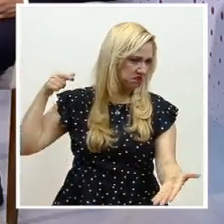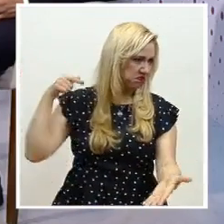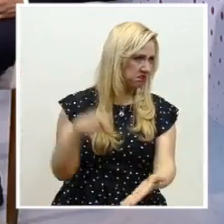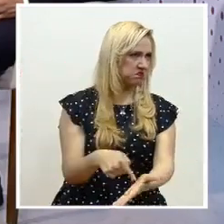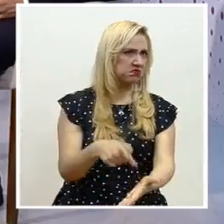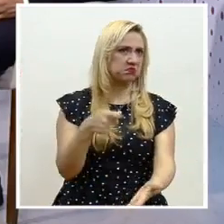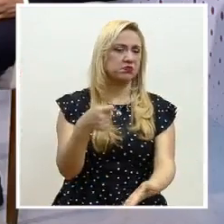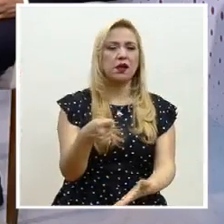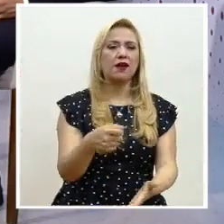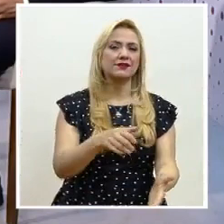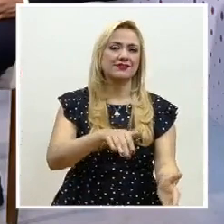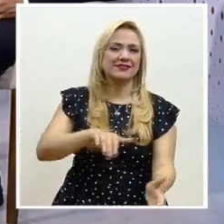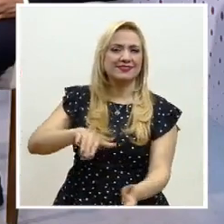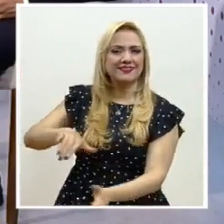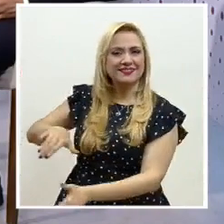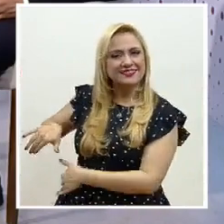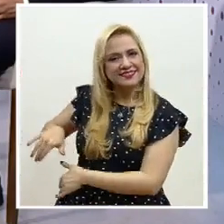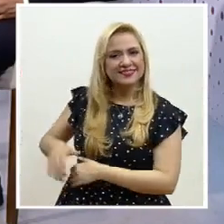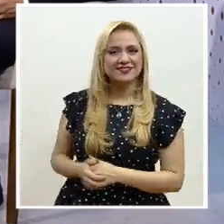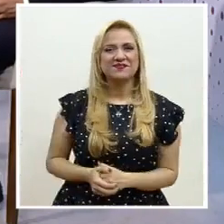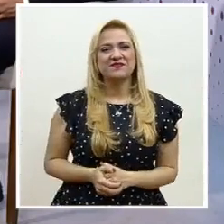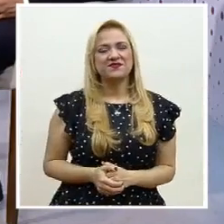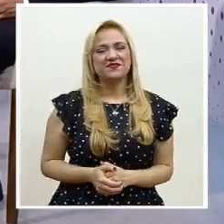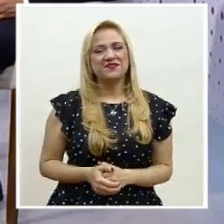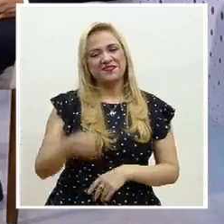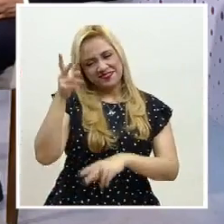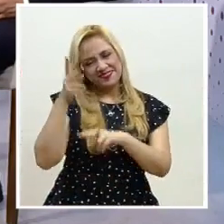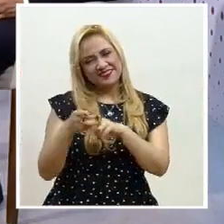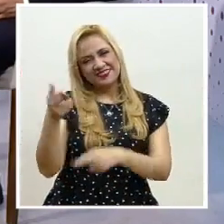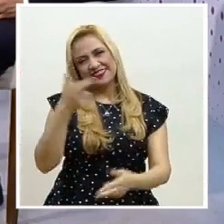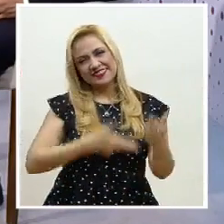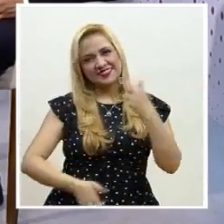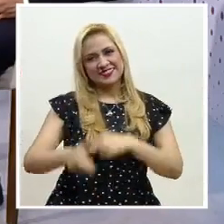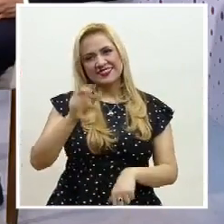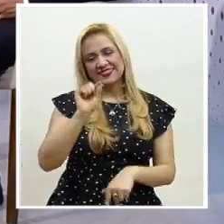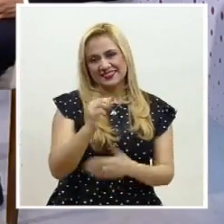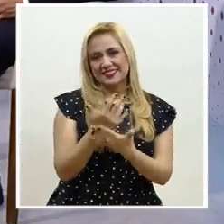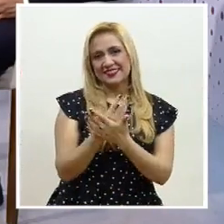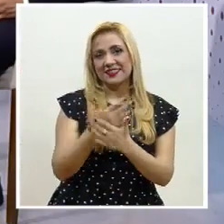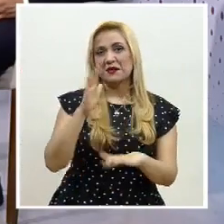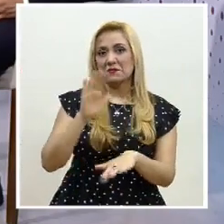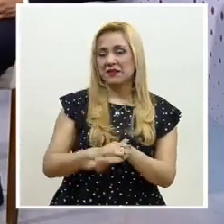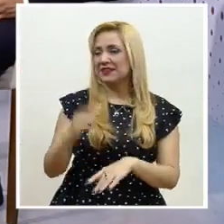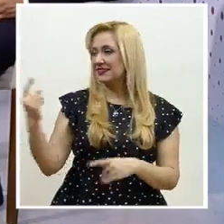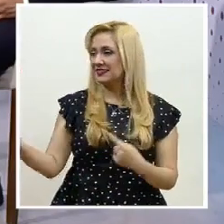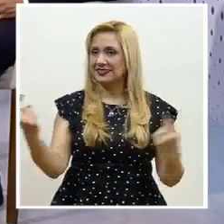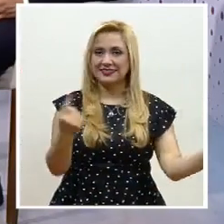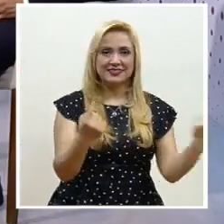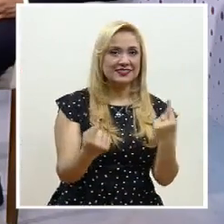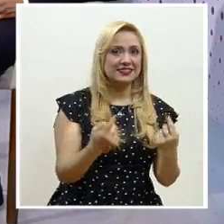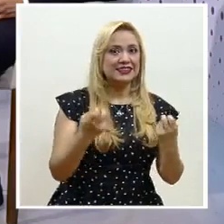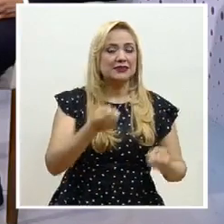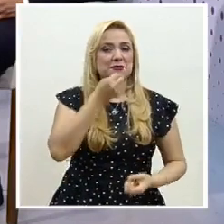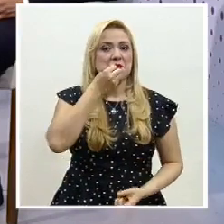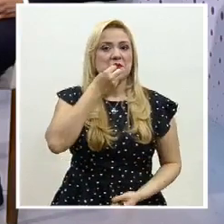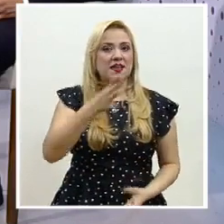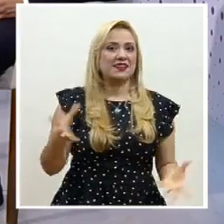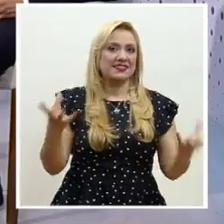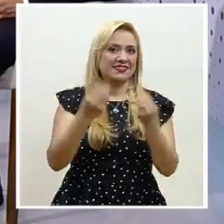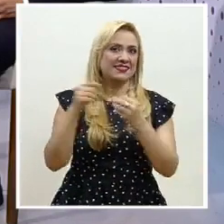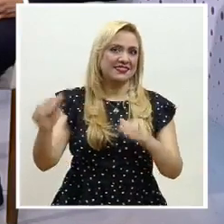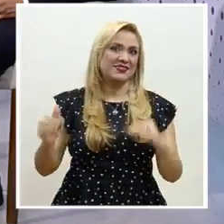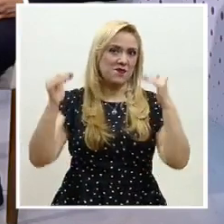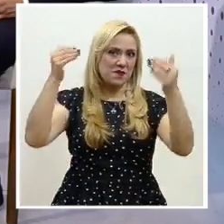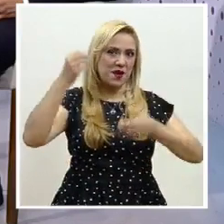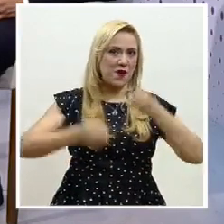quedar atrás, ¿no? Bueno, es momento de hacer una segunda pausa. Estamos platicando con una secretaria y dos secretarios de estudio y cuenta de la Suprema Corte de Justicia de la